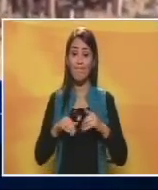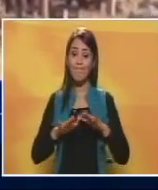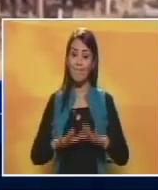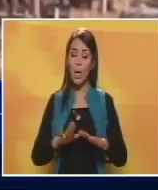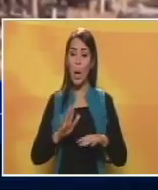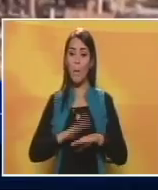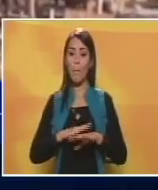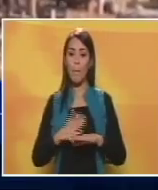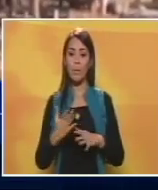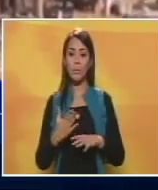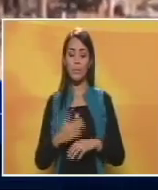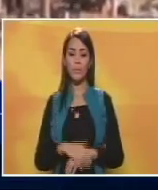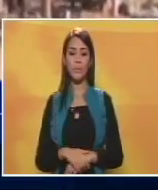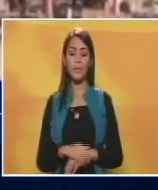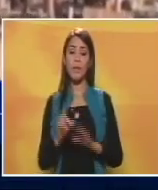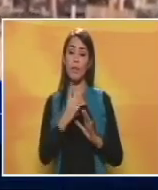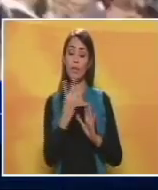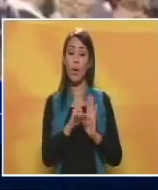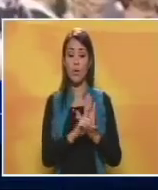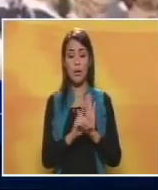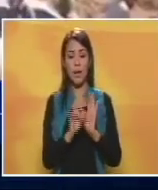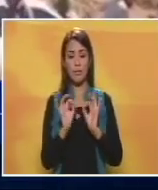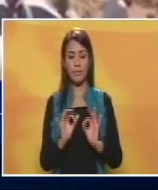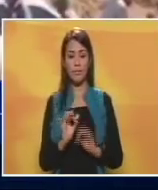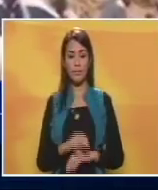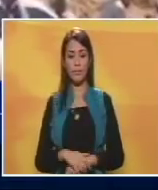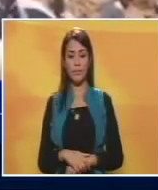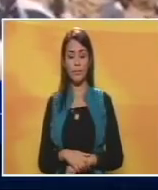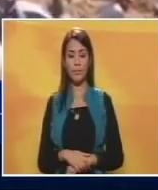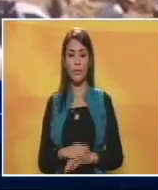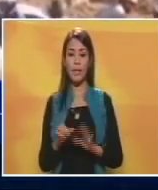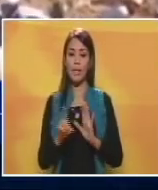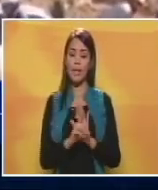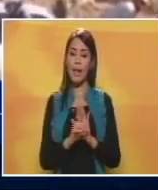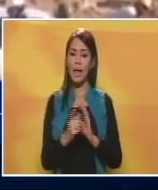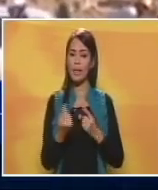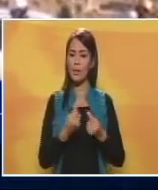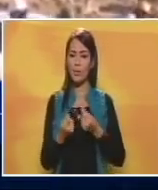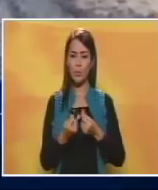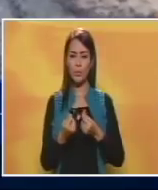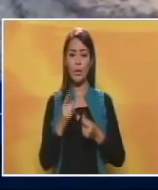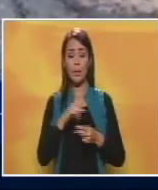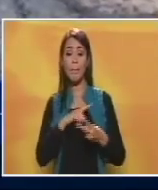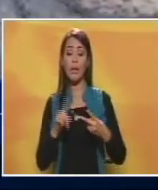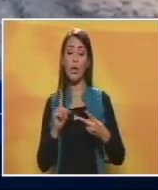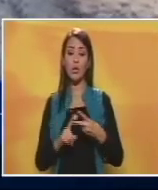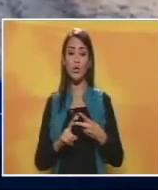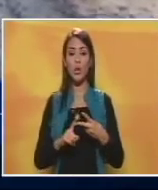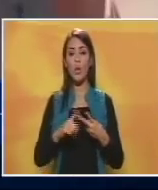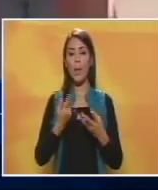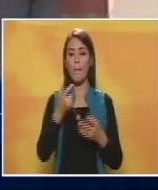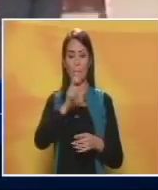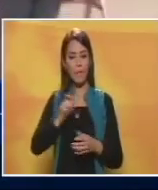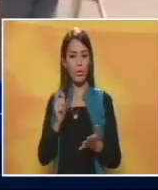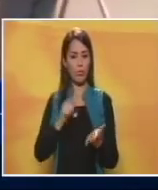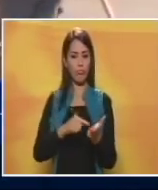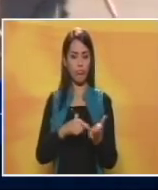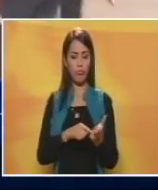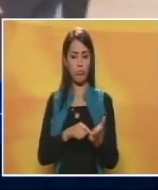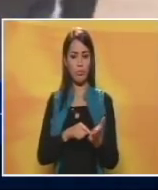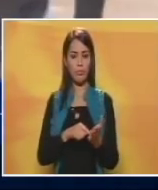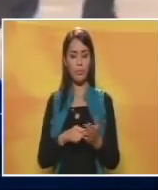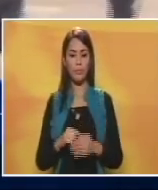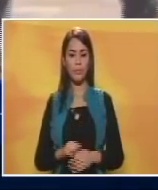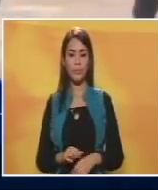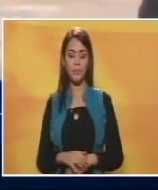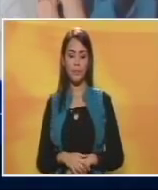la existencia de 2 leyes punitativas como la de estafa inmobiliaria y la ley del inquilinato, las cuales suman nuevos límites